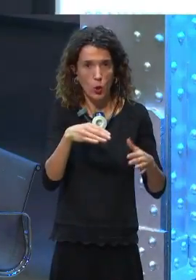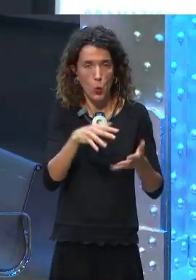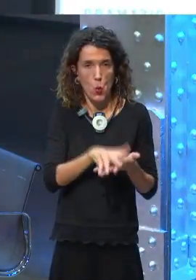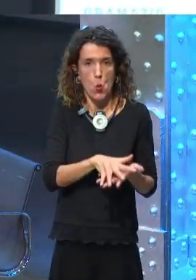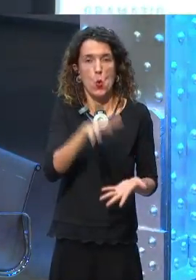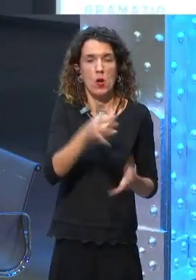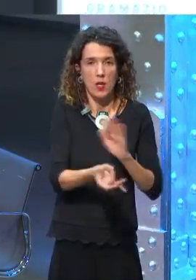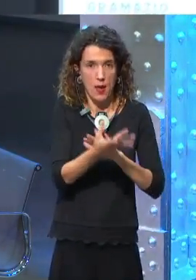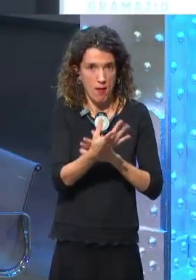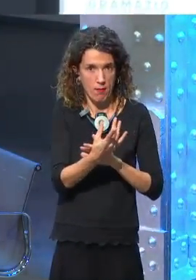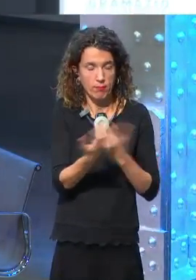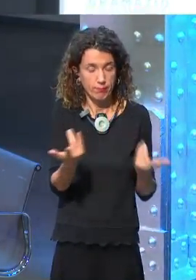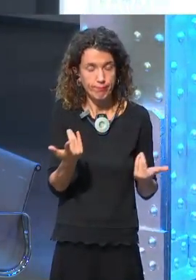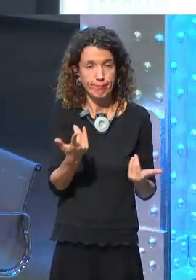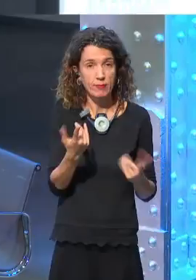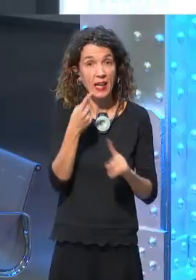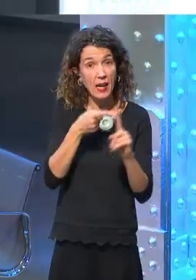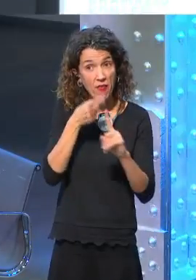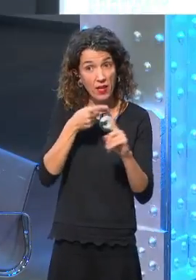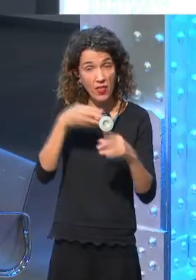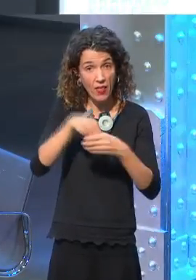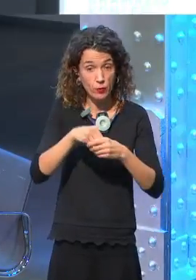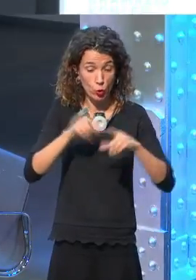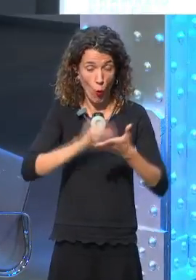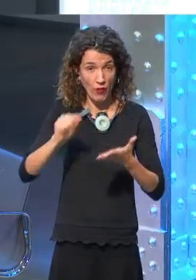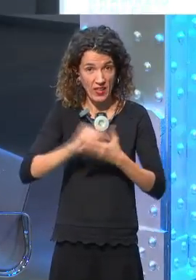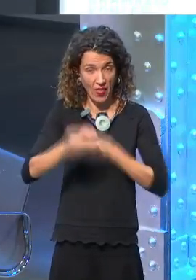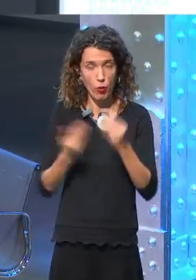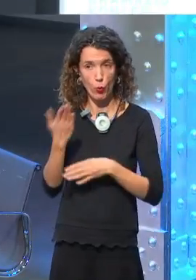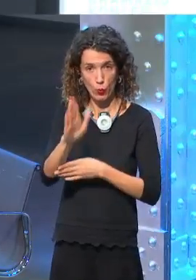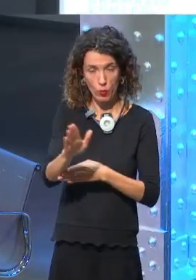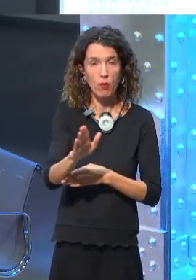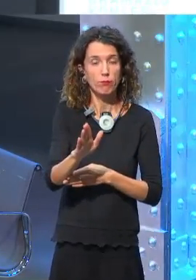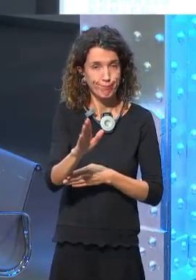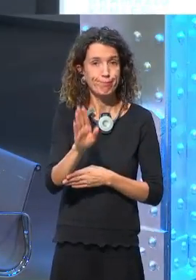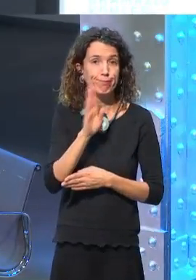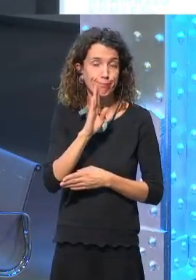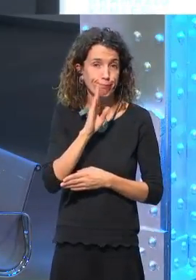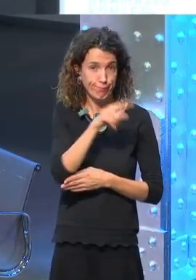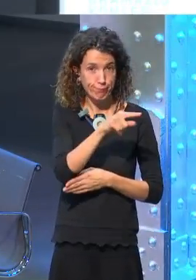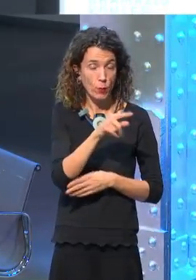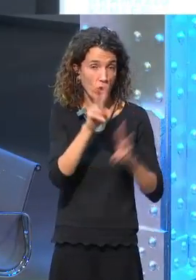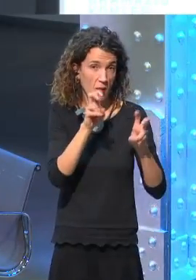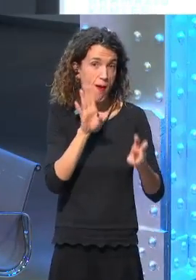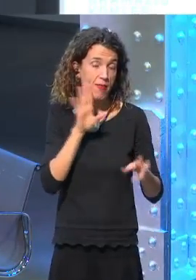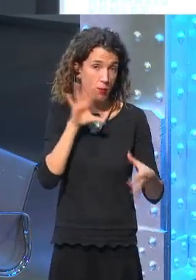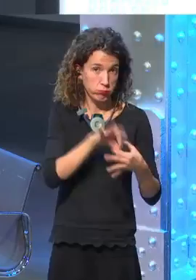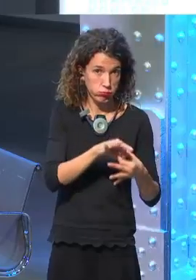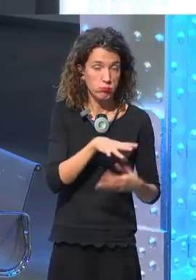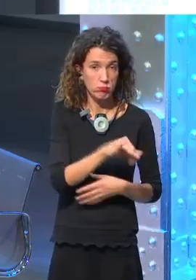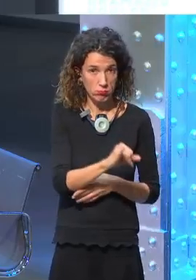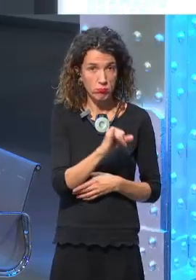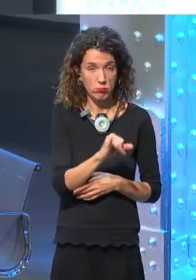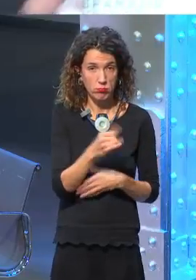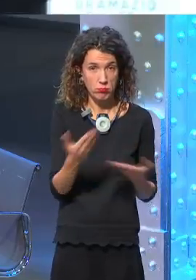He traído una referencia de lo que estamos haciendo ahora en el estudio, que también se basa en este tema.